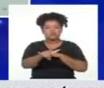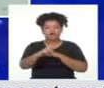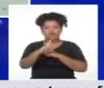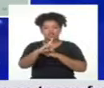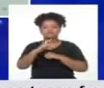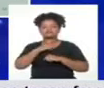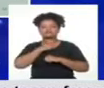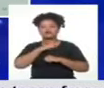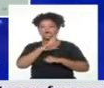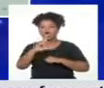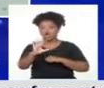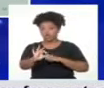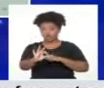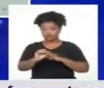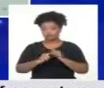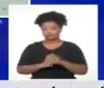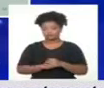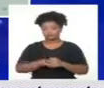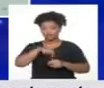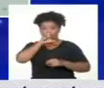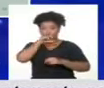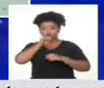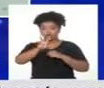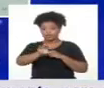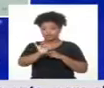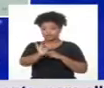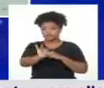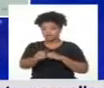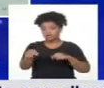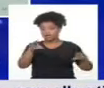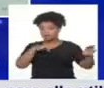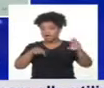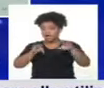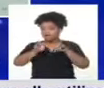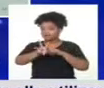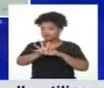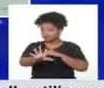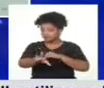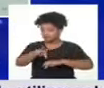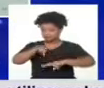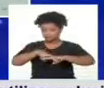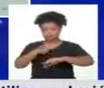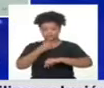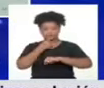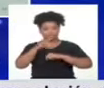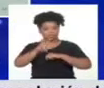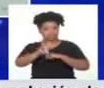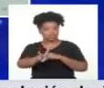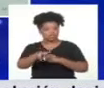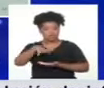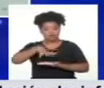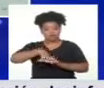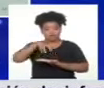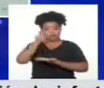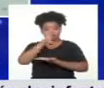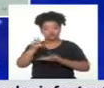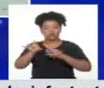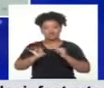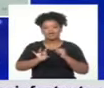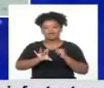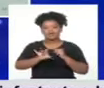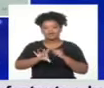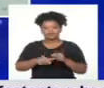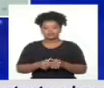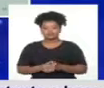Cotorro 37, Playa 35, Habana Vieja 22, Plaza de la Revolución 15 y